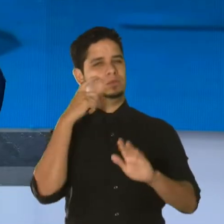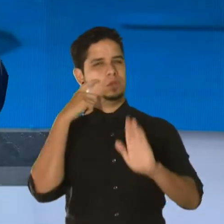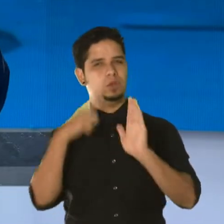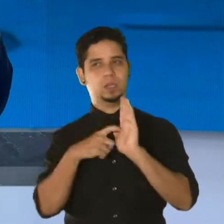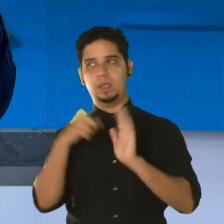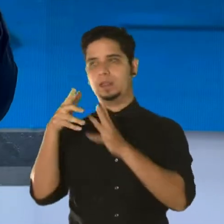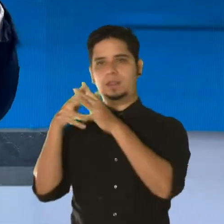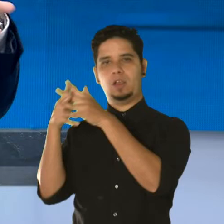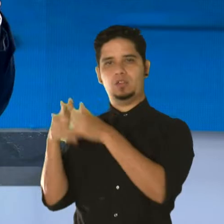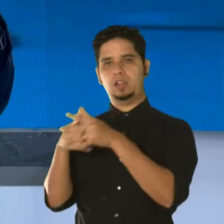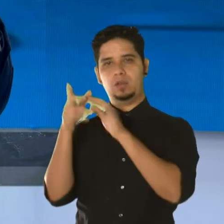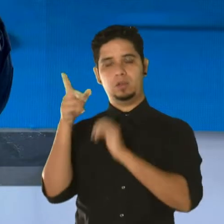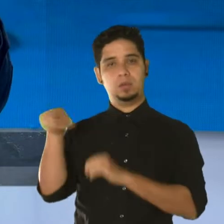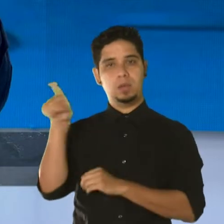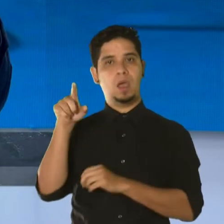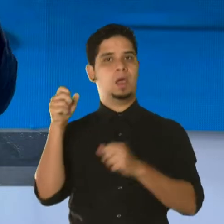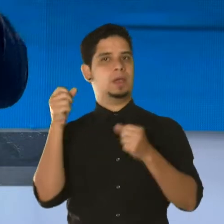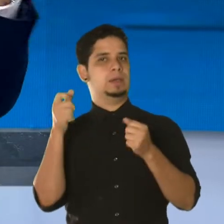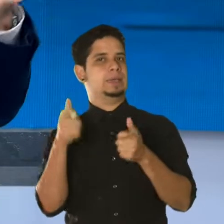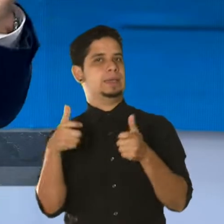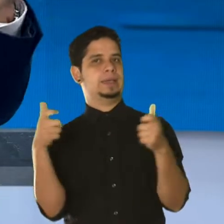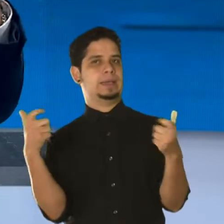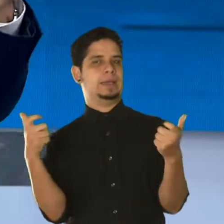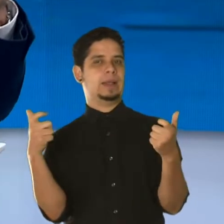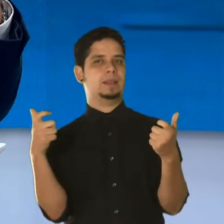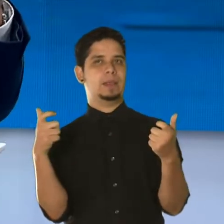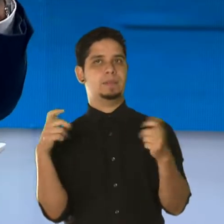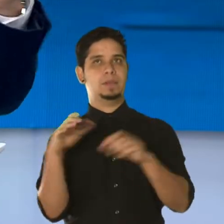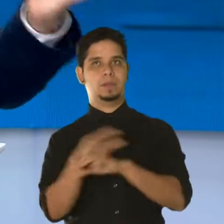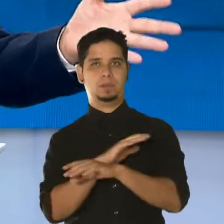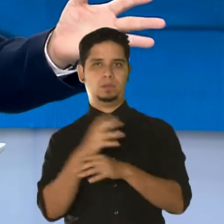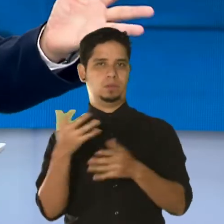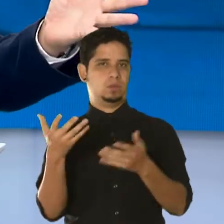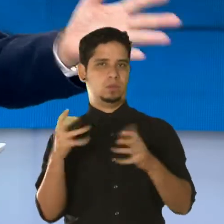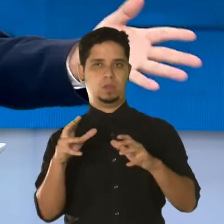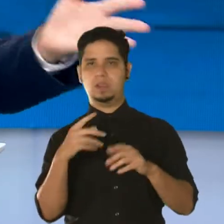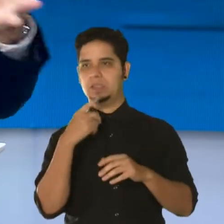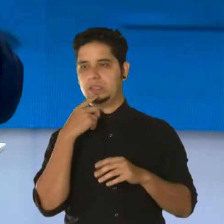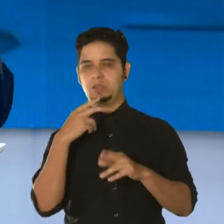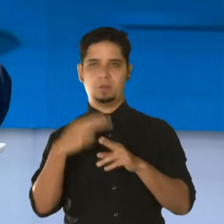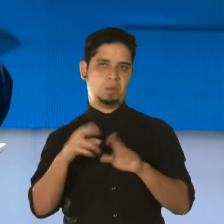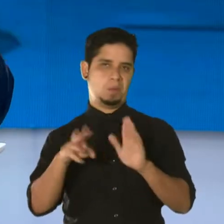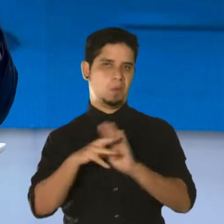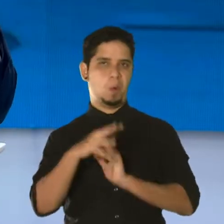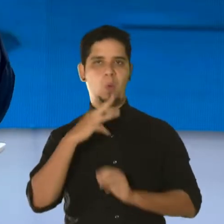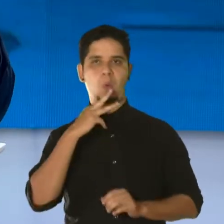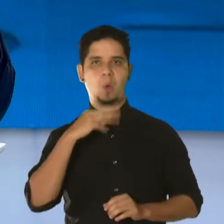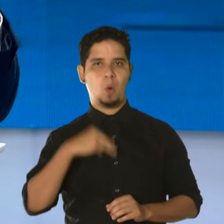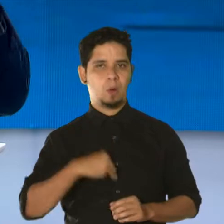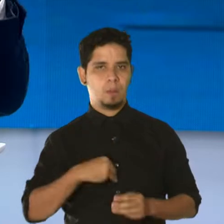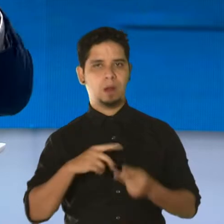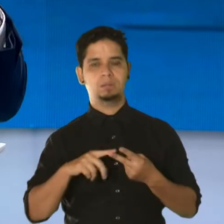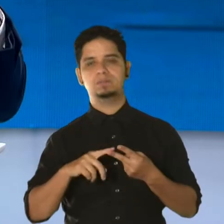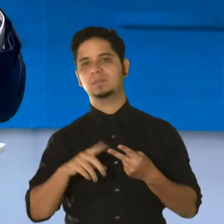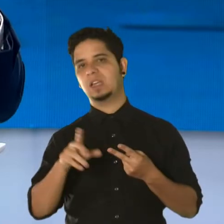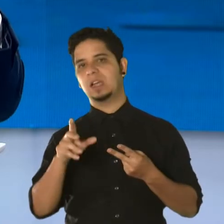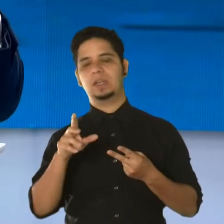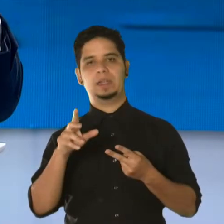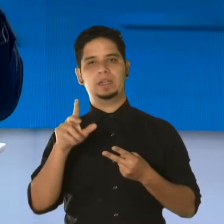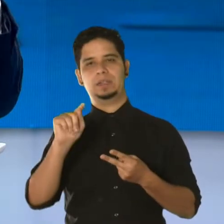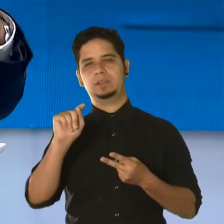revés, hay grandes cadenas, y por no decir los nombres, ¿no? Un Walmart y un Target. Esta es la